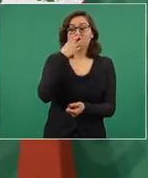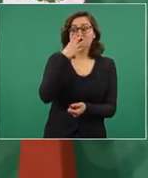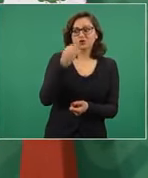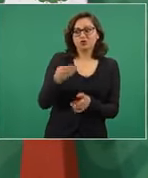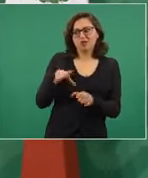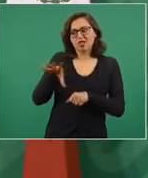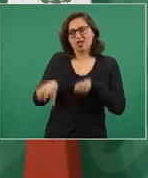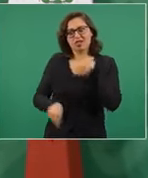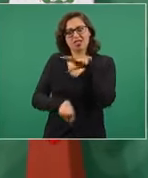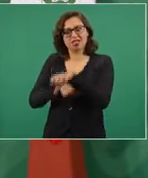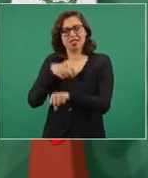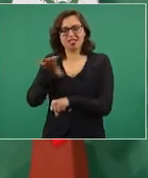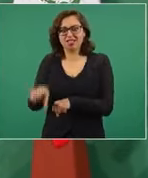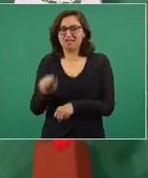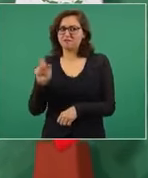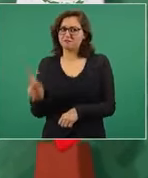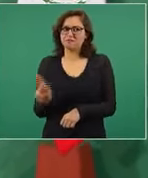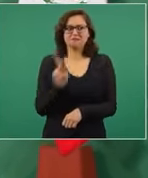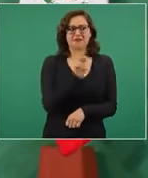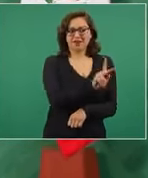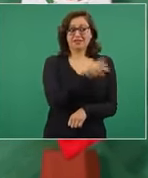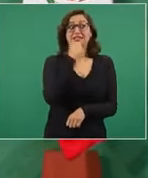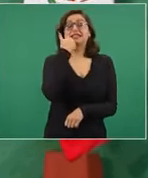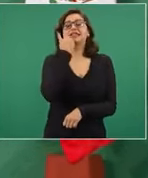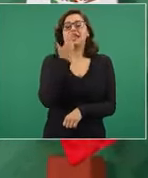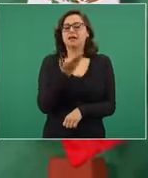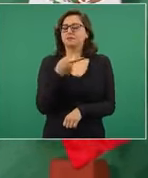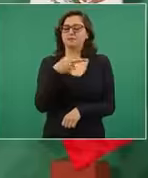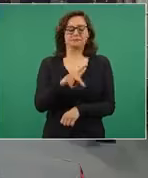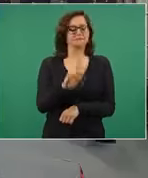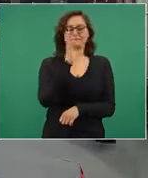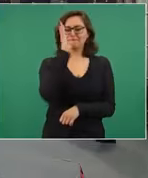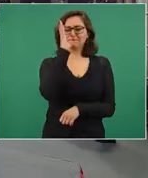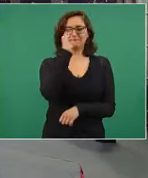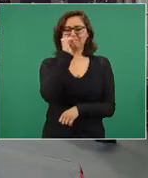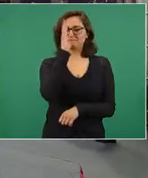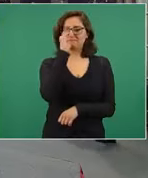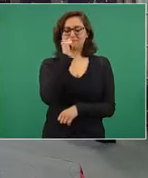Eso es lo que quisieran, pero no se puede. Bueno,